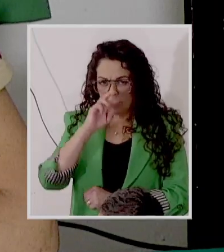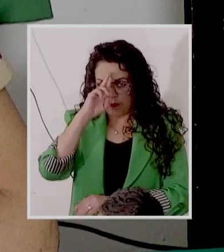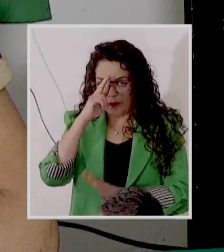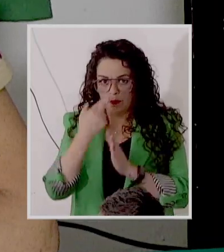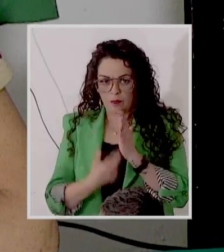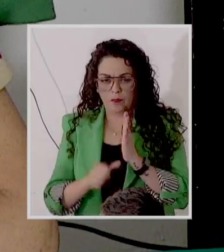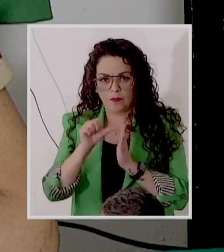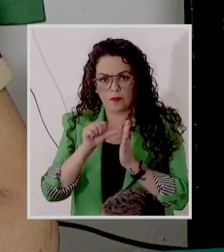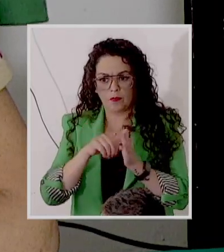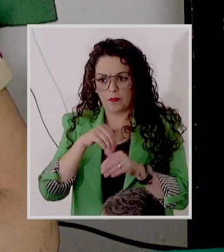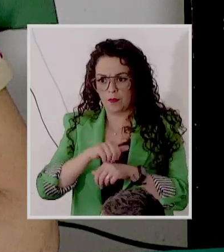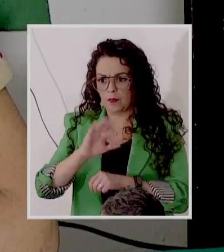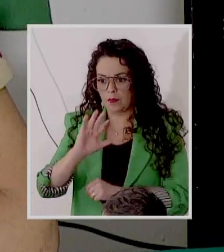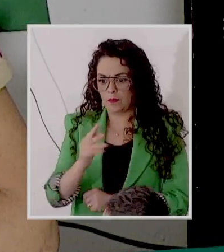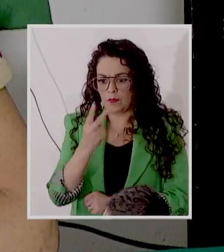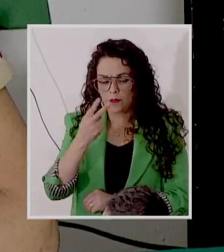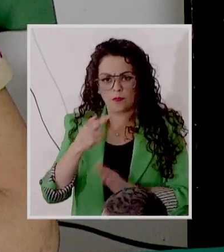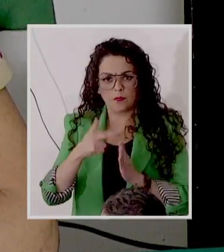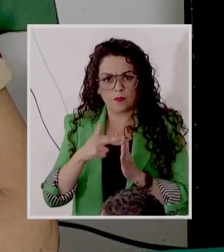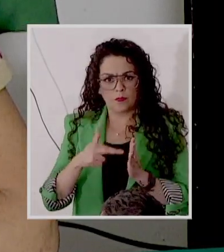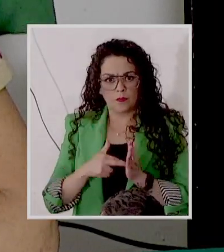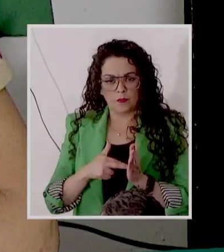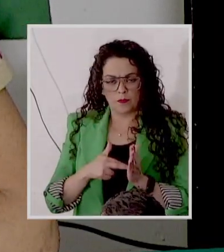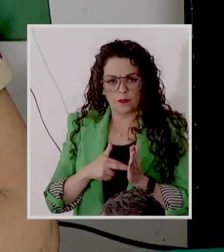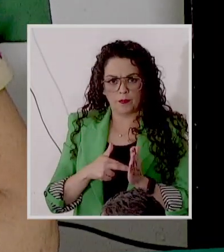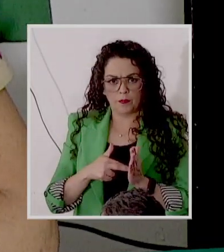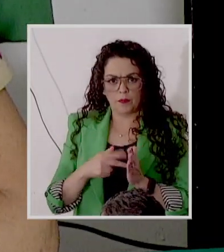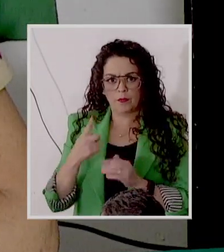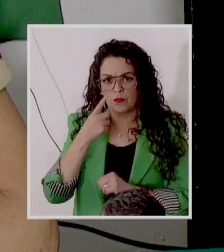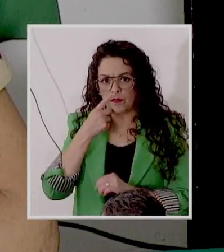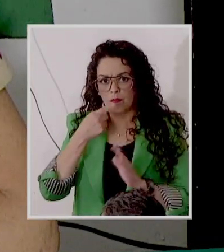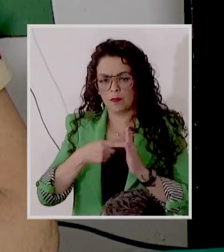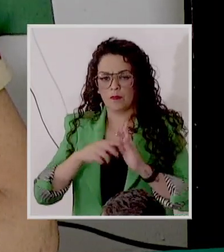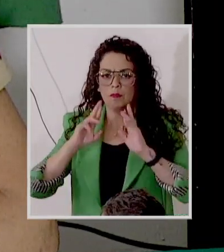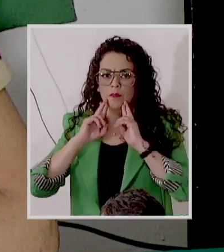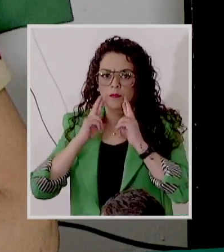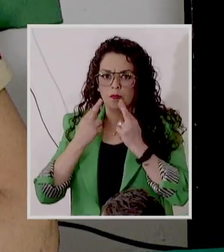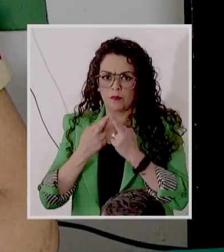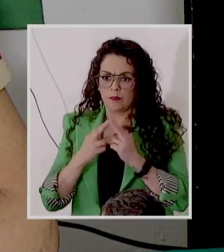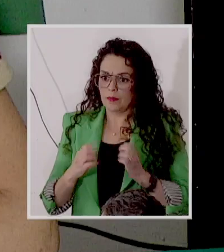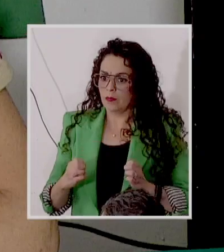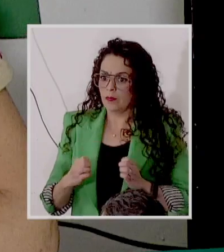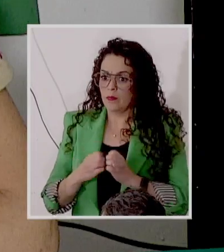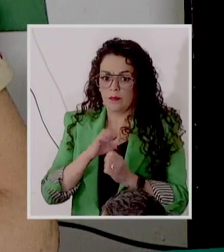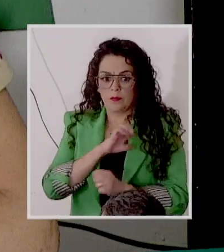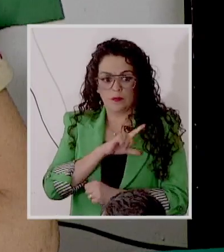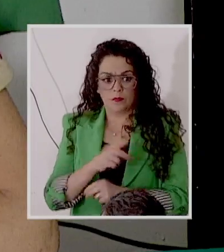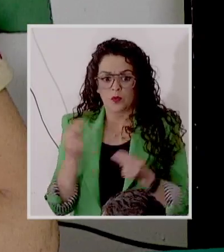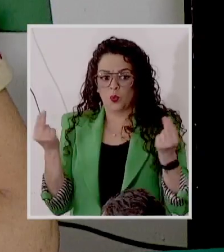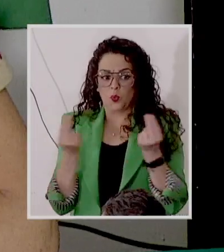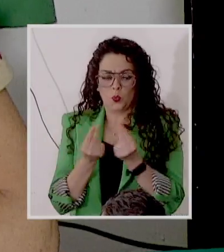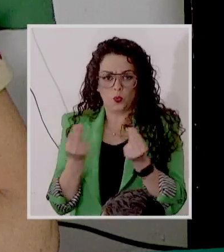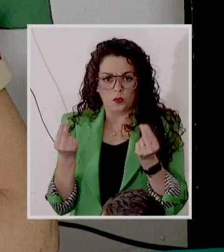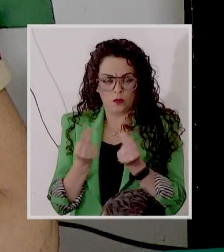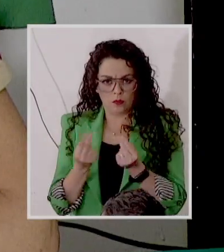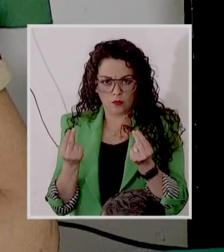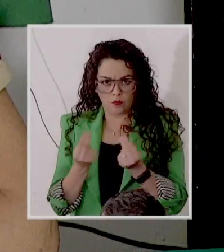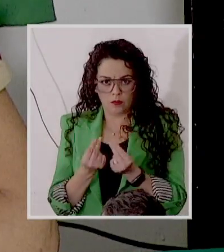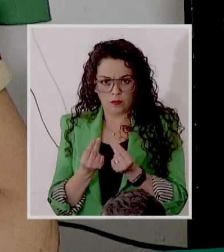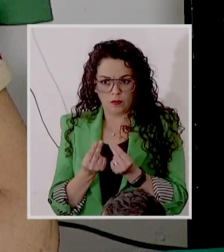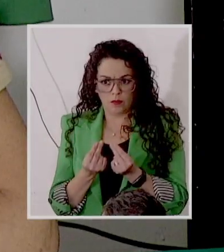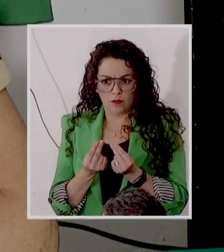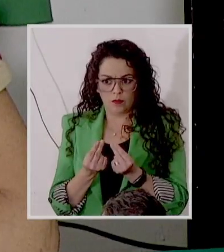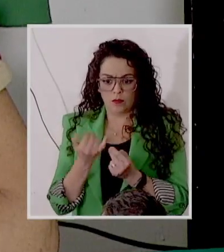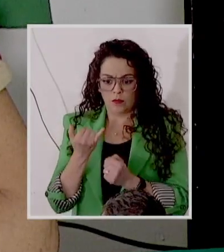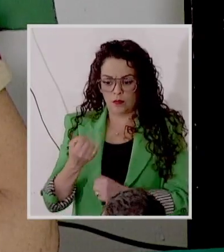artículo 52 del reglamento que se refiere a sesiones extraordinarias, y el tipo de sesión que nos